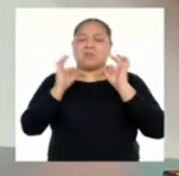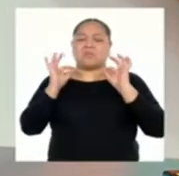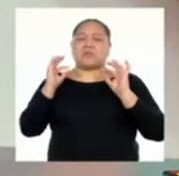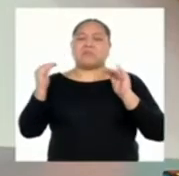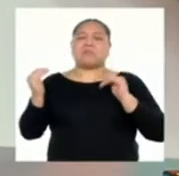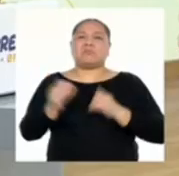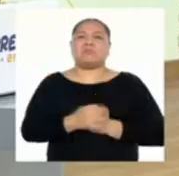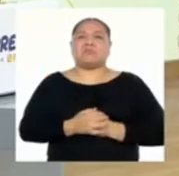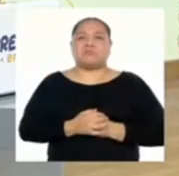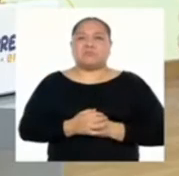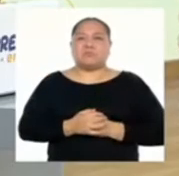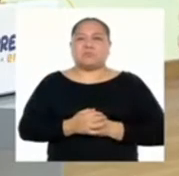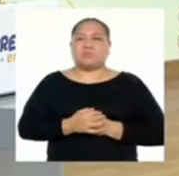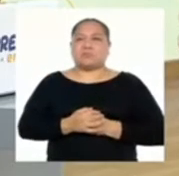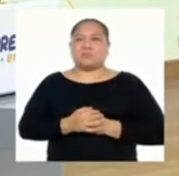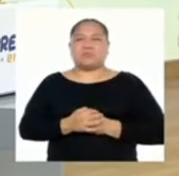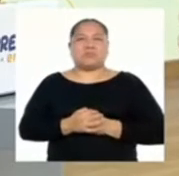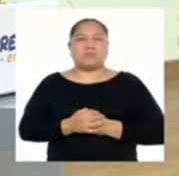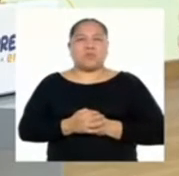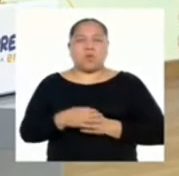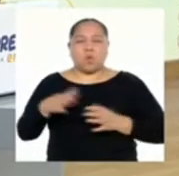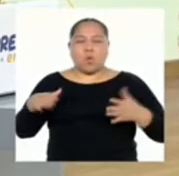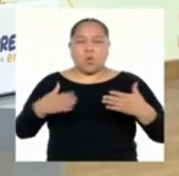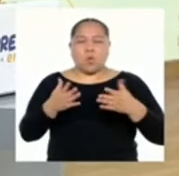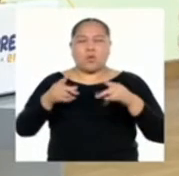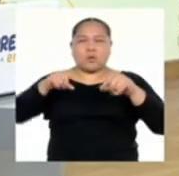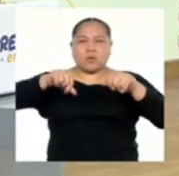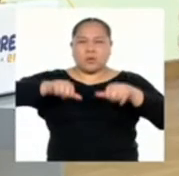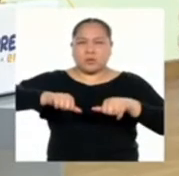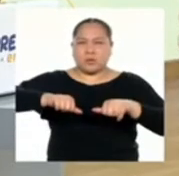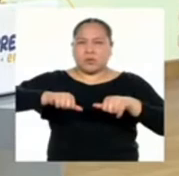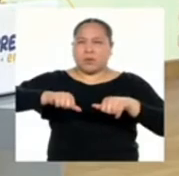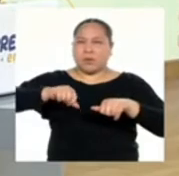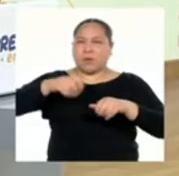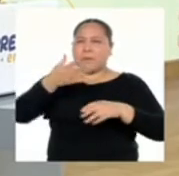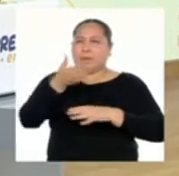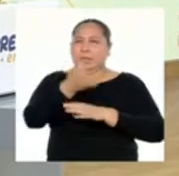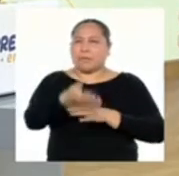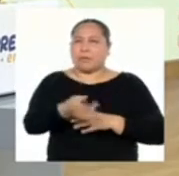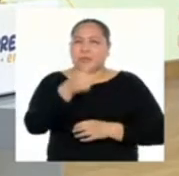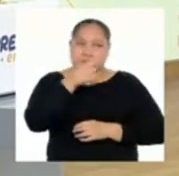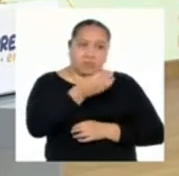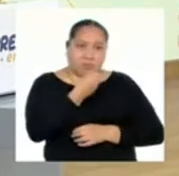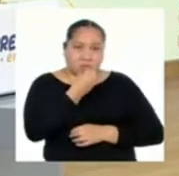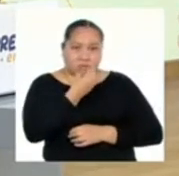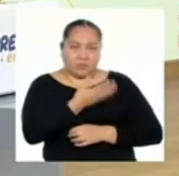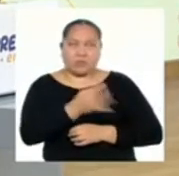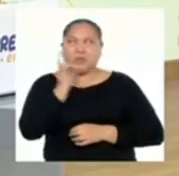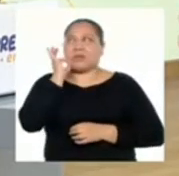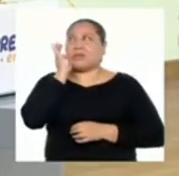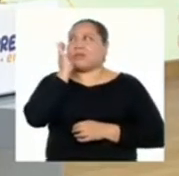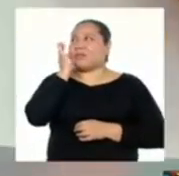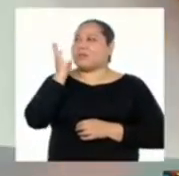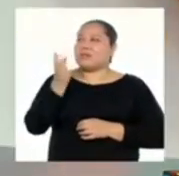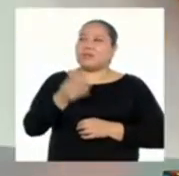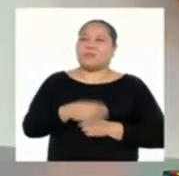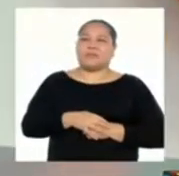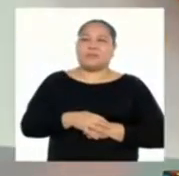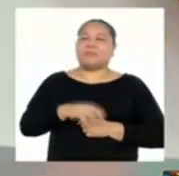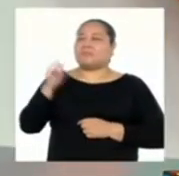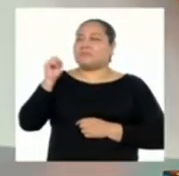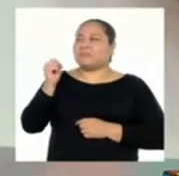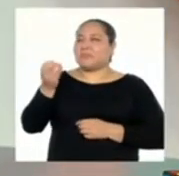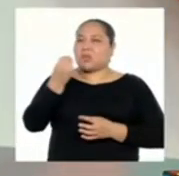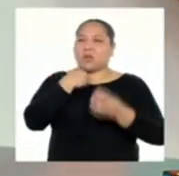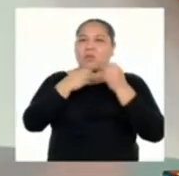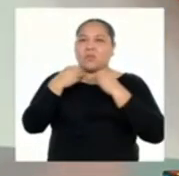más saludable. Un cevichito de pescado de mar o río es sano. ¿Algo así comerías? ¡Qué rico!